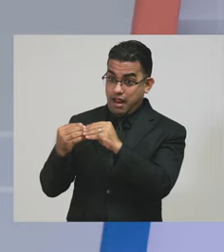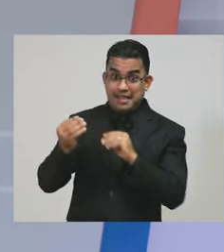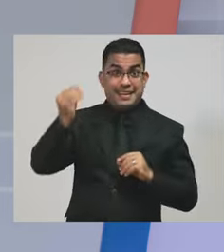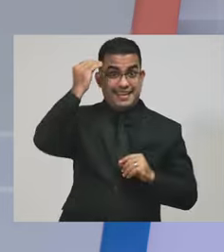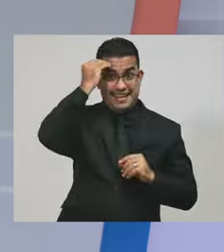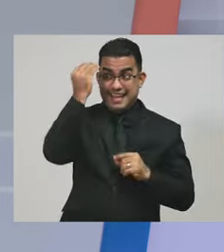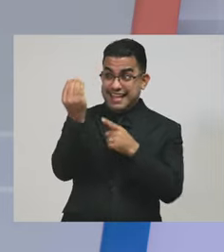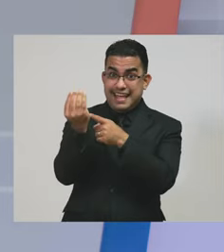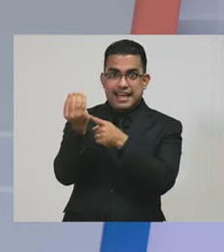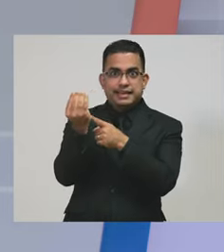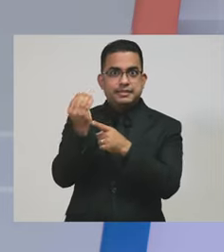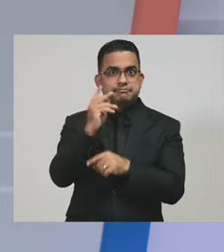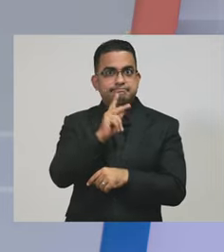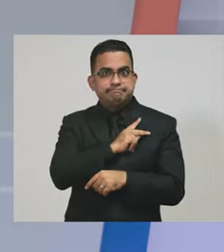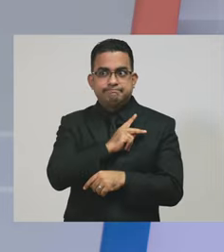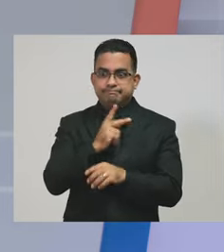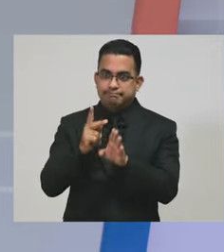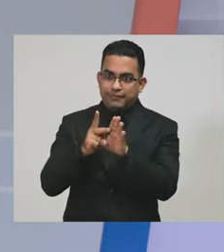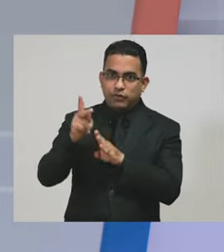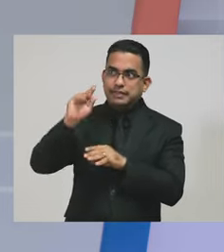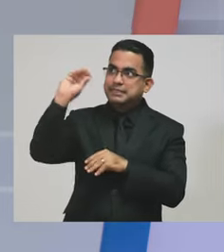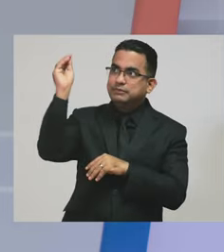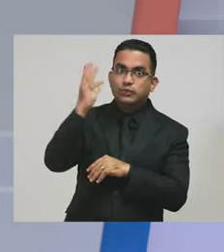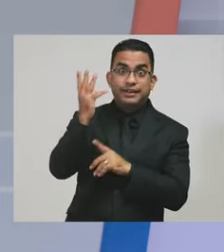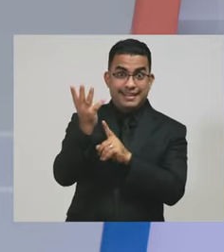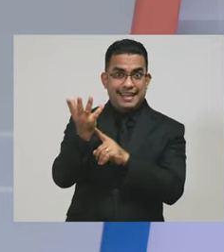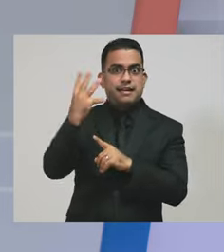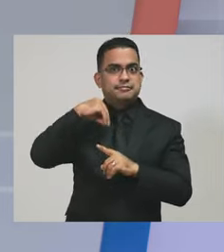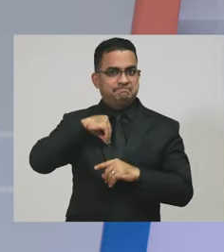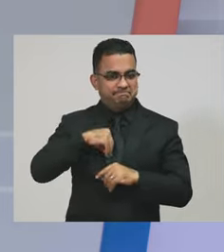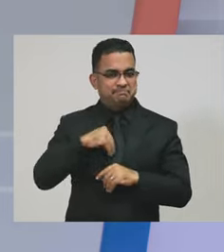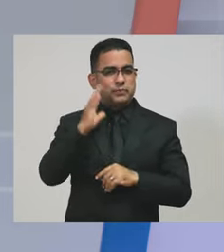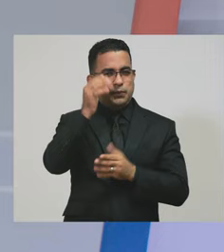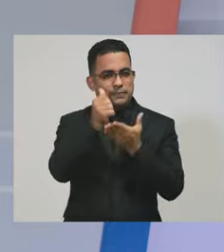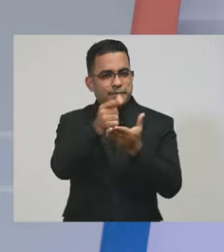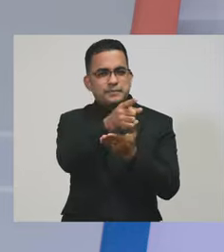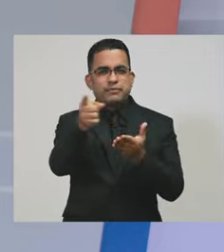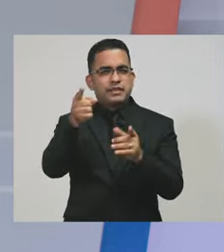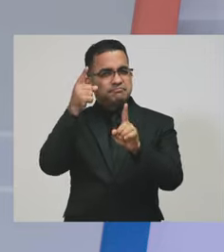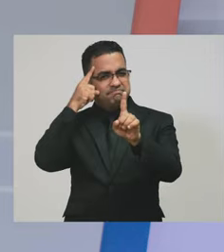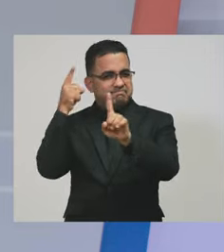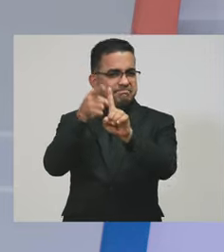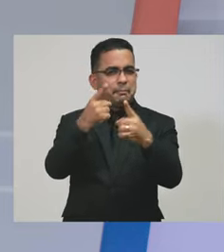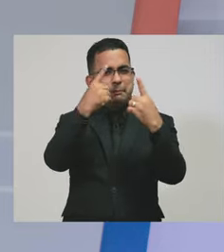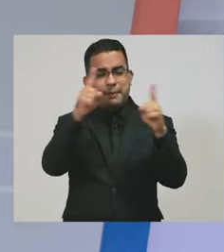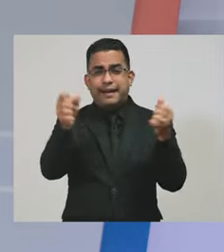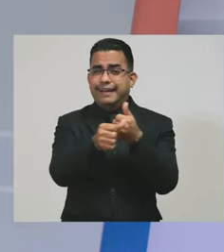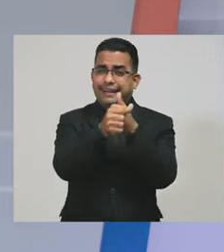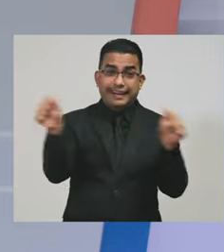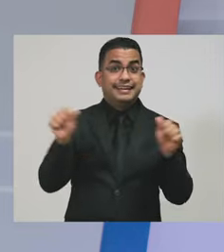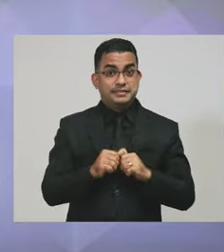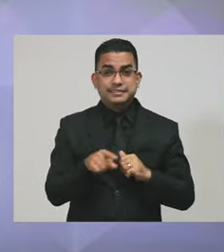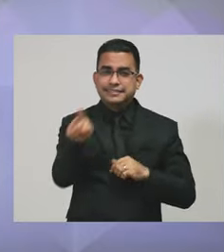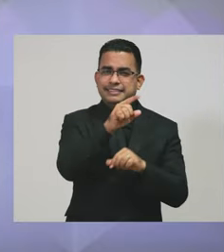profesionales y espirituales de las cuales han sido dotados les permitirán llegar con éxito a donde quiera